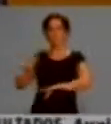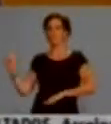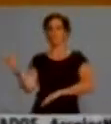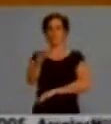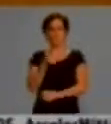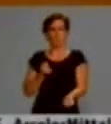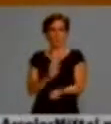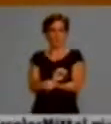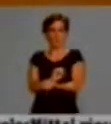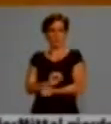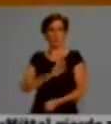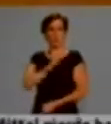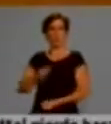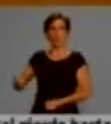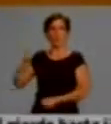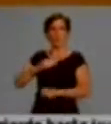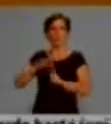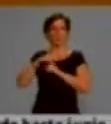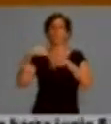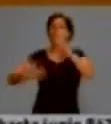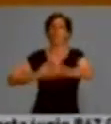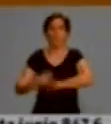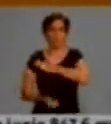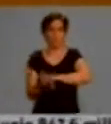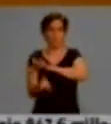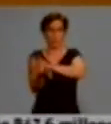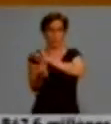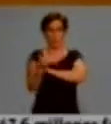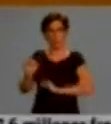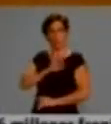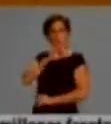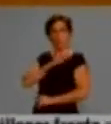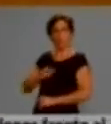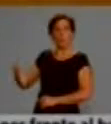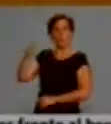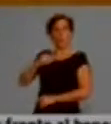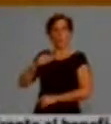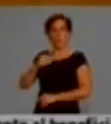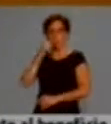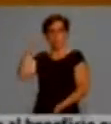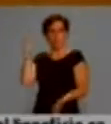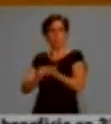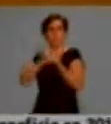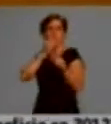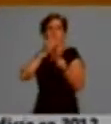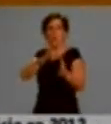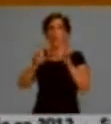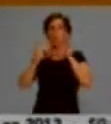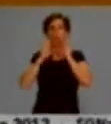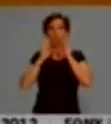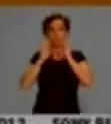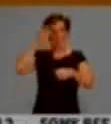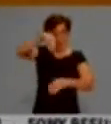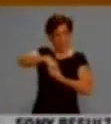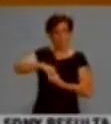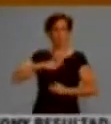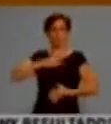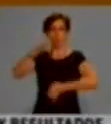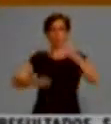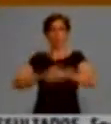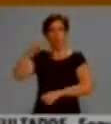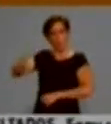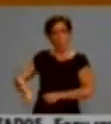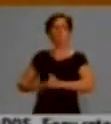Bárcenas y se precipitaron los acontecimientos. El señor Bárcenas se apresuró a confesar en la sede judicial que él era el autor material